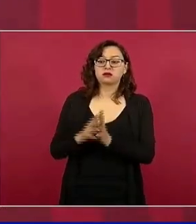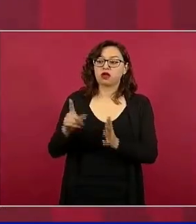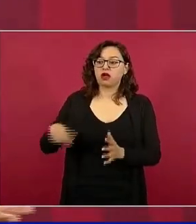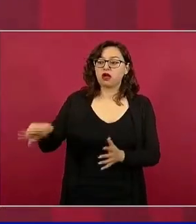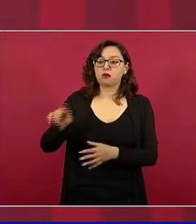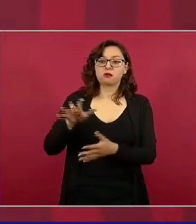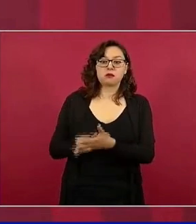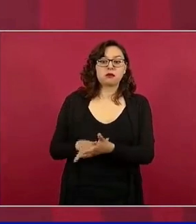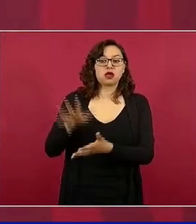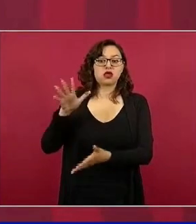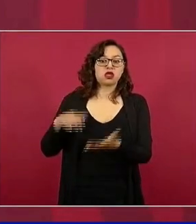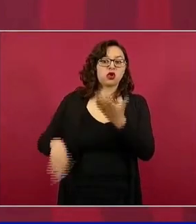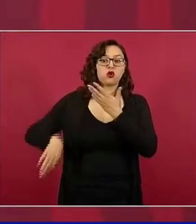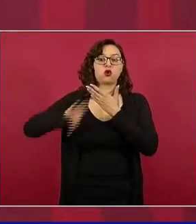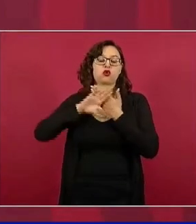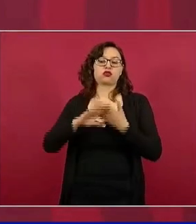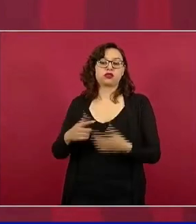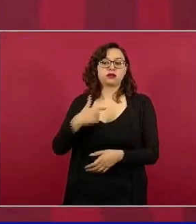si se pierde,